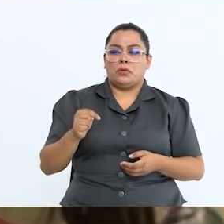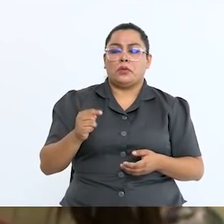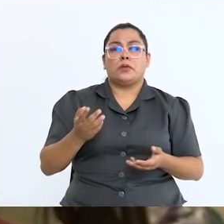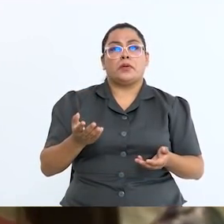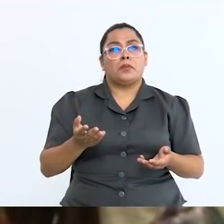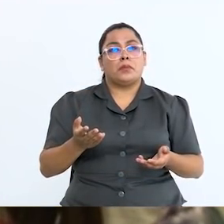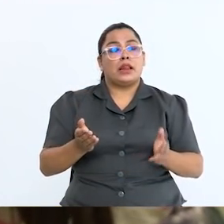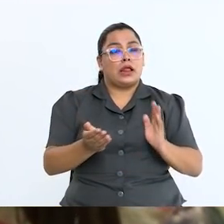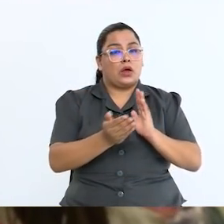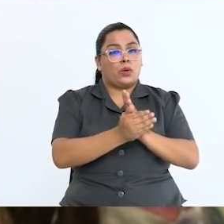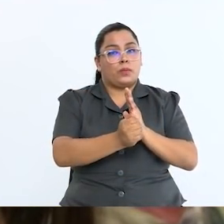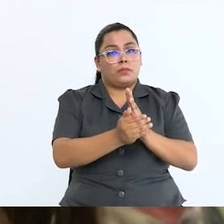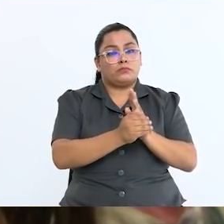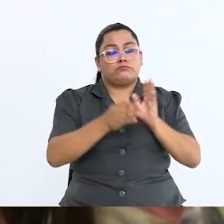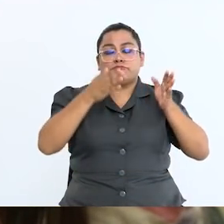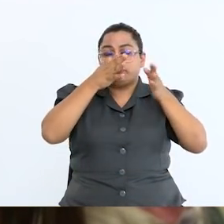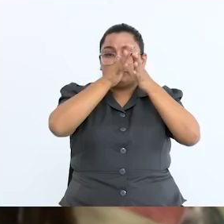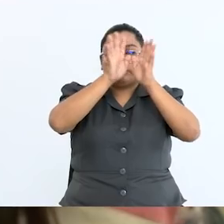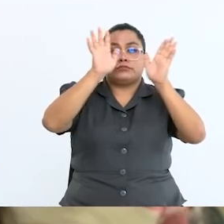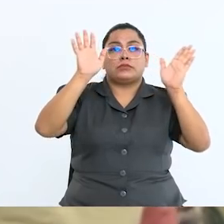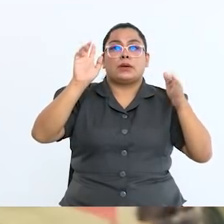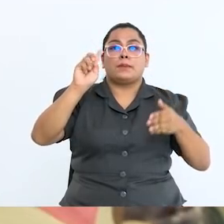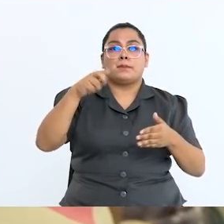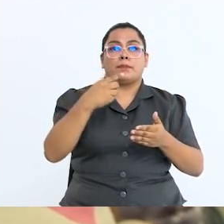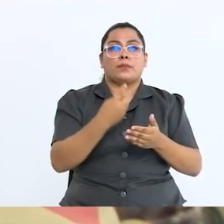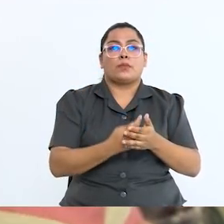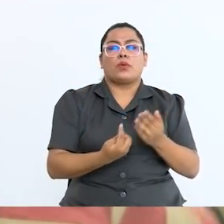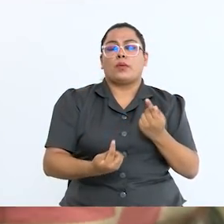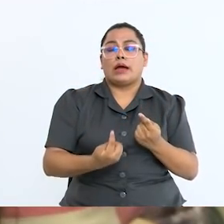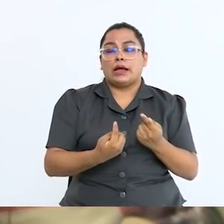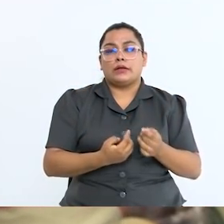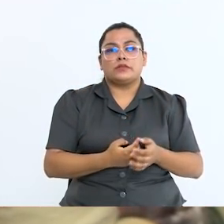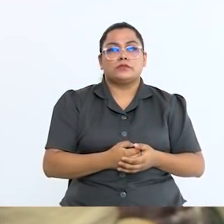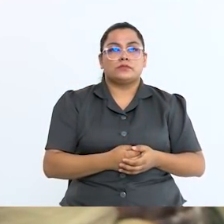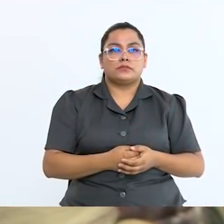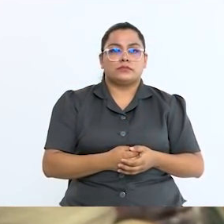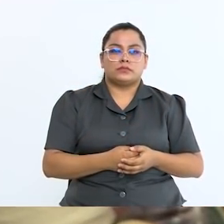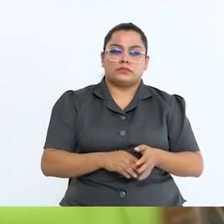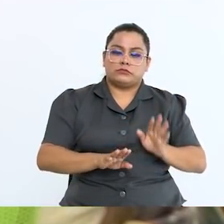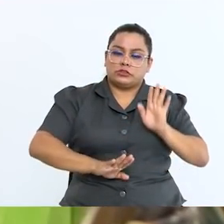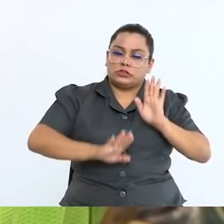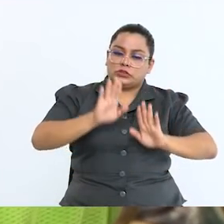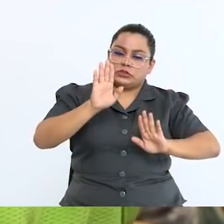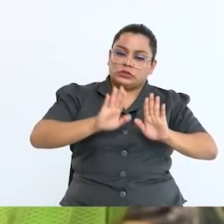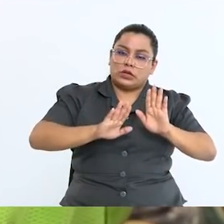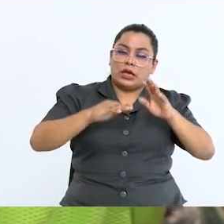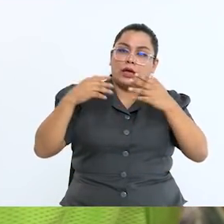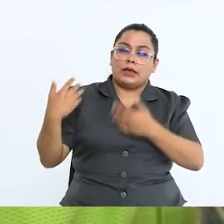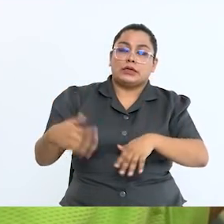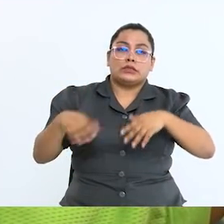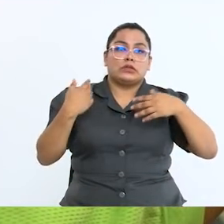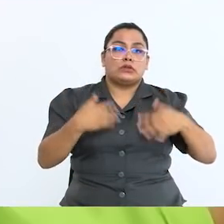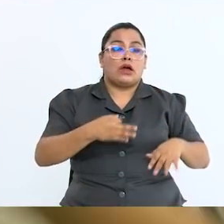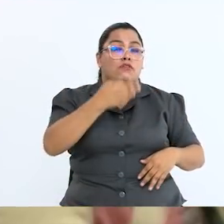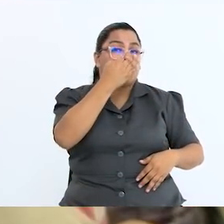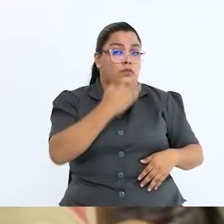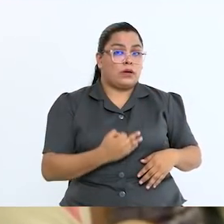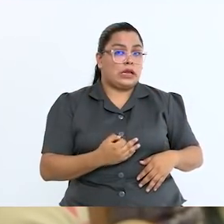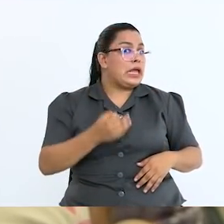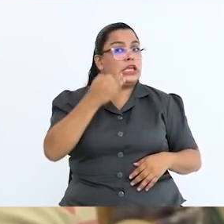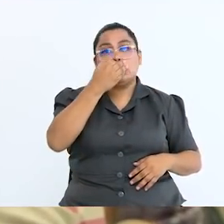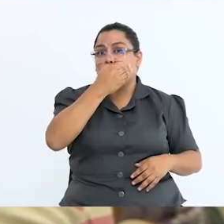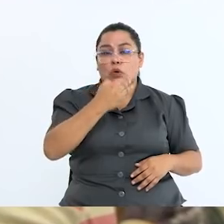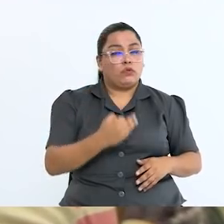Ahora bien, las competencias generales de primer grado son participar en actividades formales